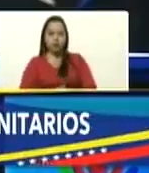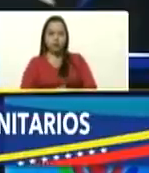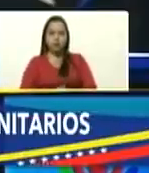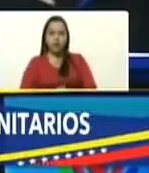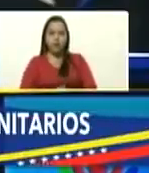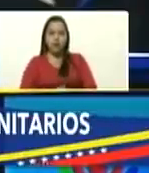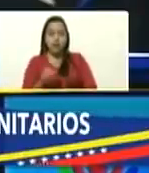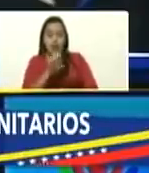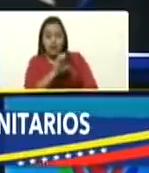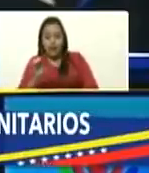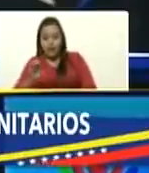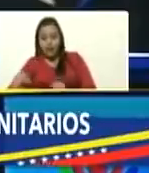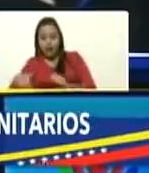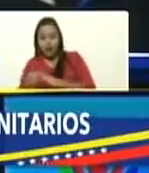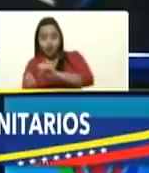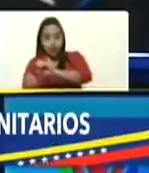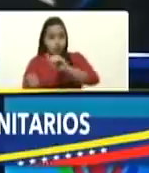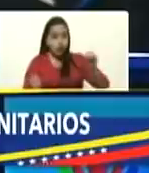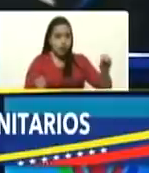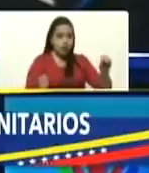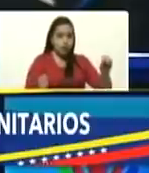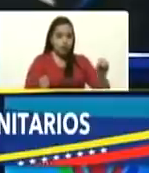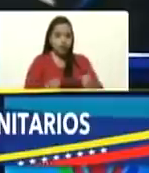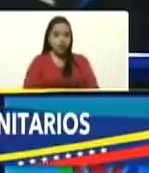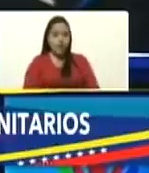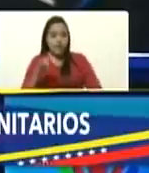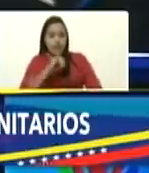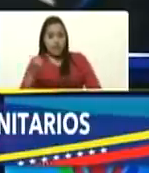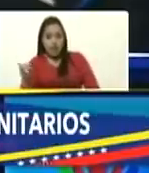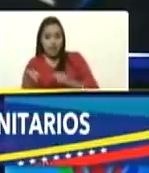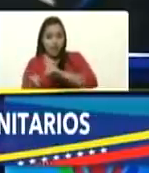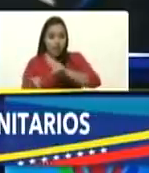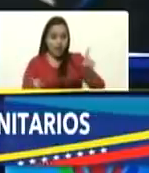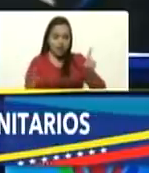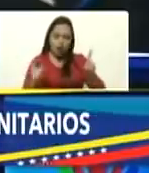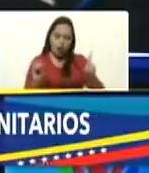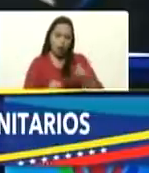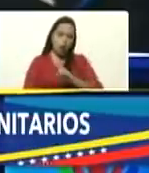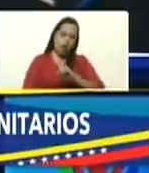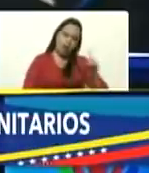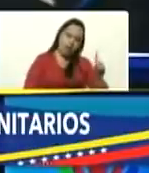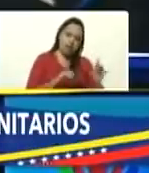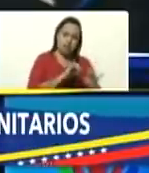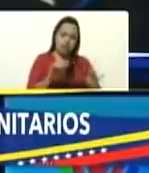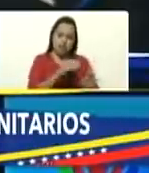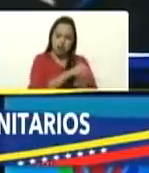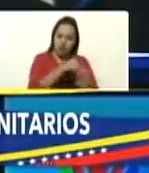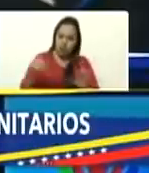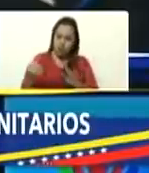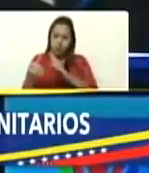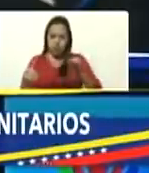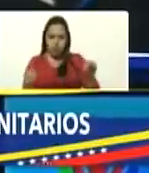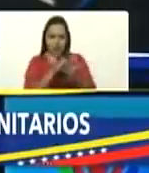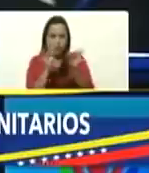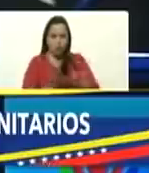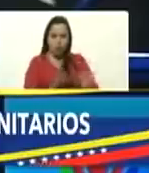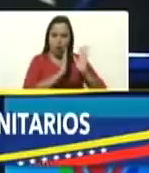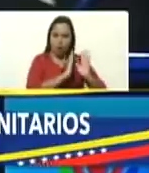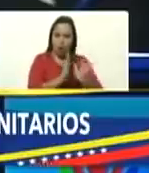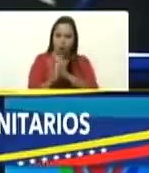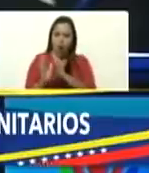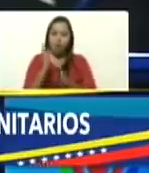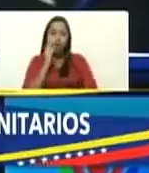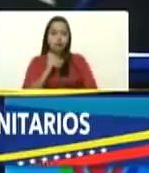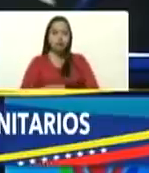a oeste, de izquierda a derecha o de derecha a izquierda, ¿verdad? Así es. Si uno se va hacia